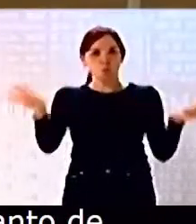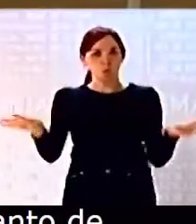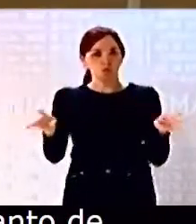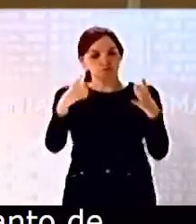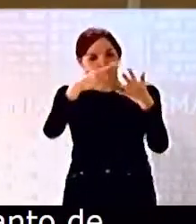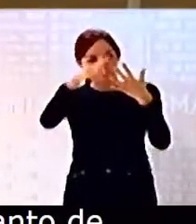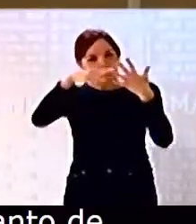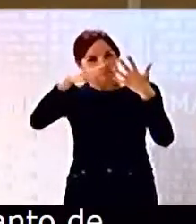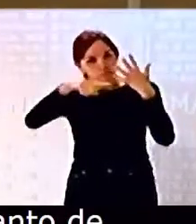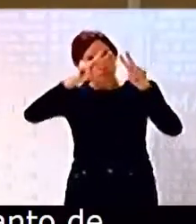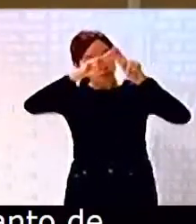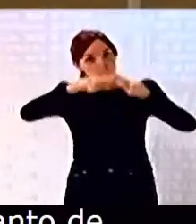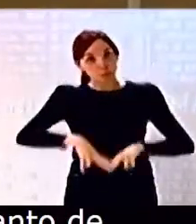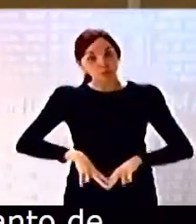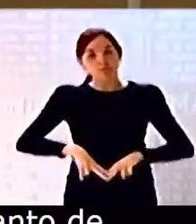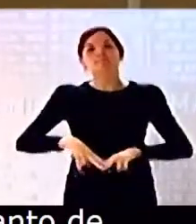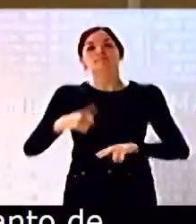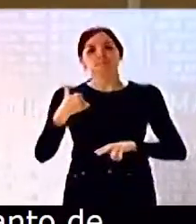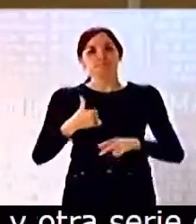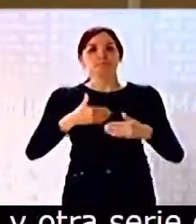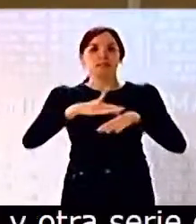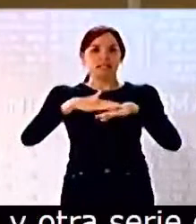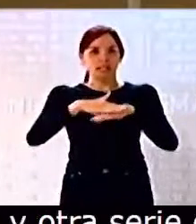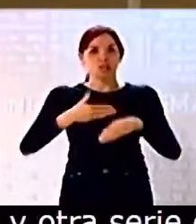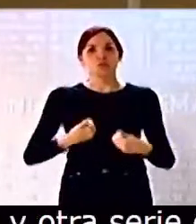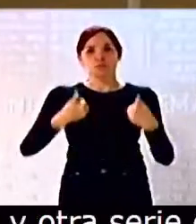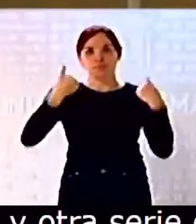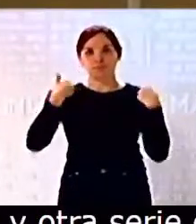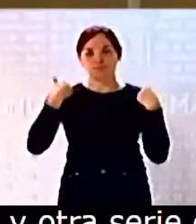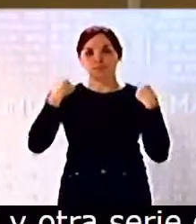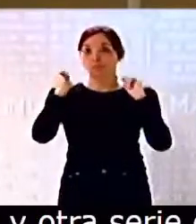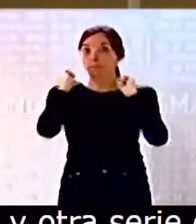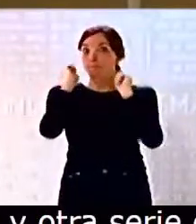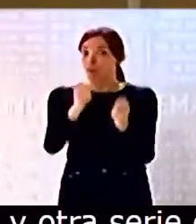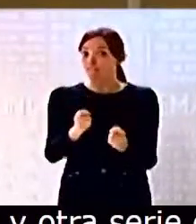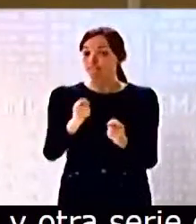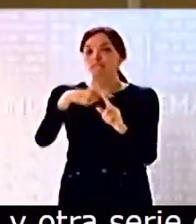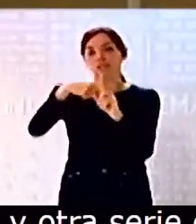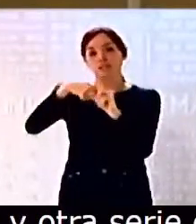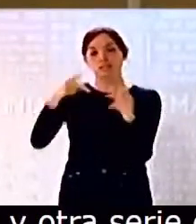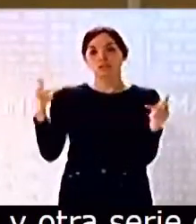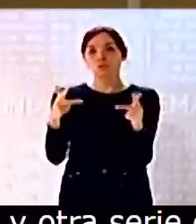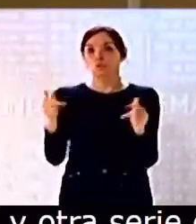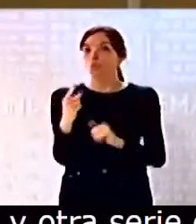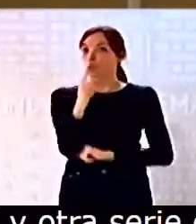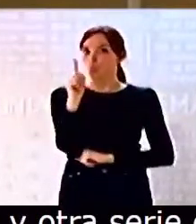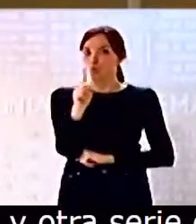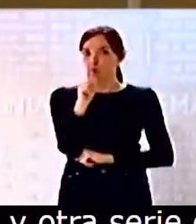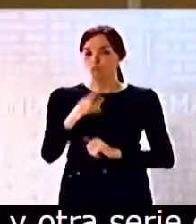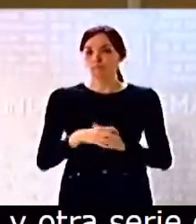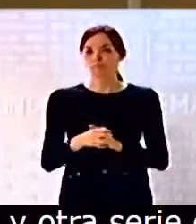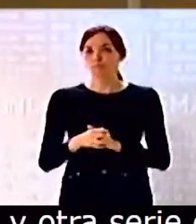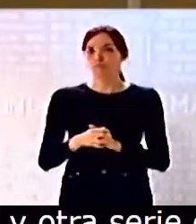parámetros. Es un nivel de alerta 1 que estamos manteniendo con unas medidas